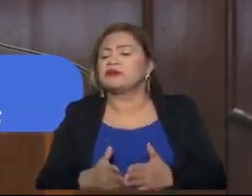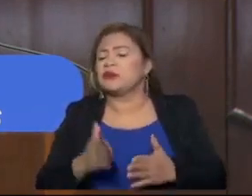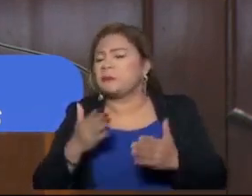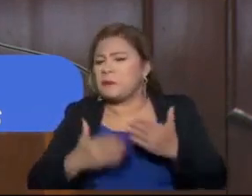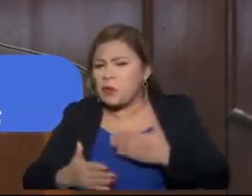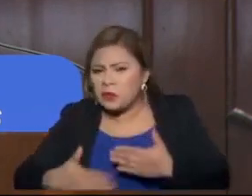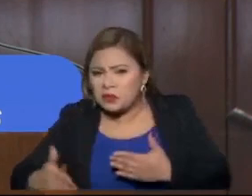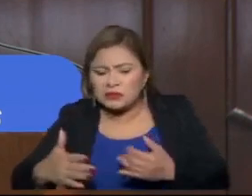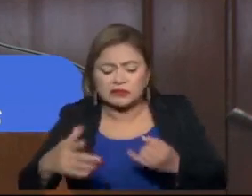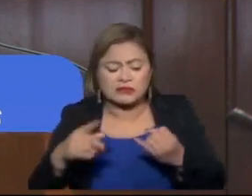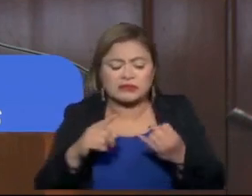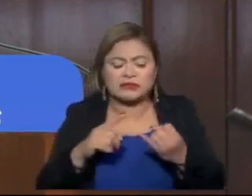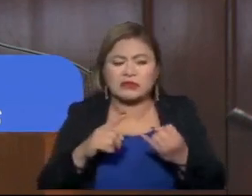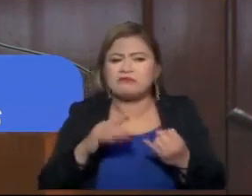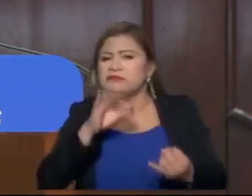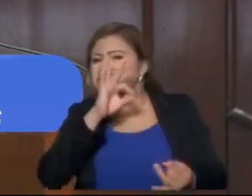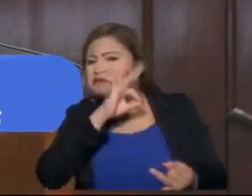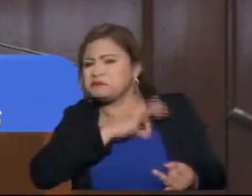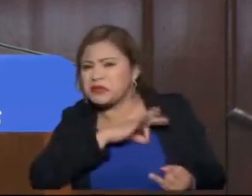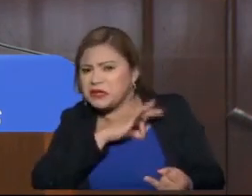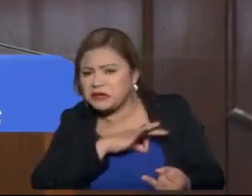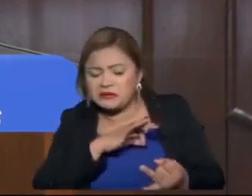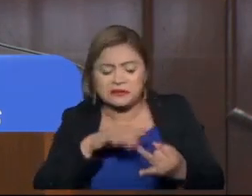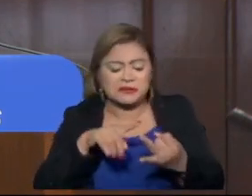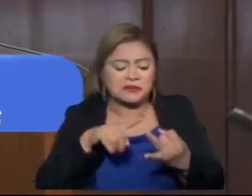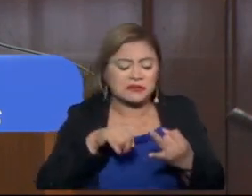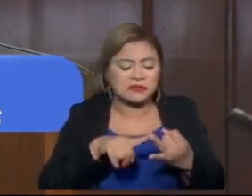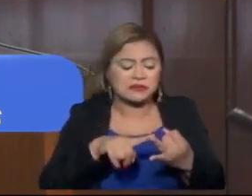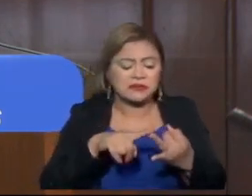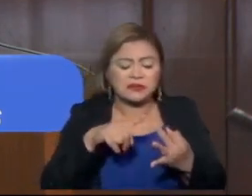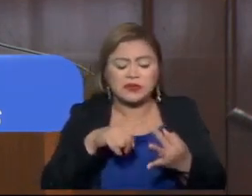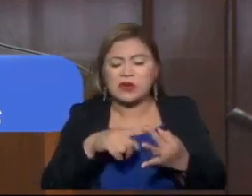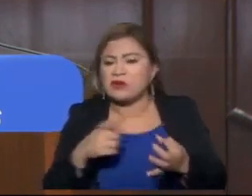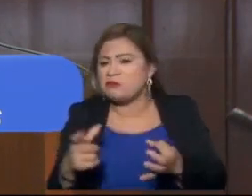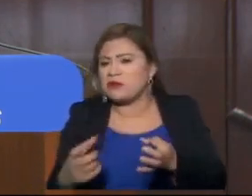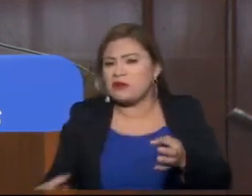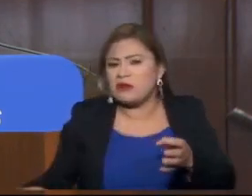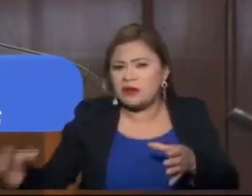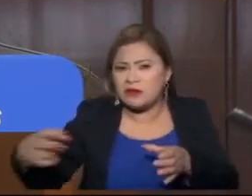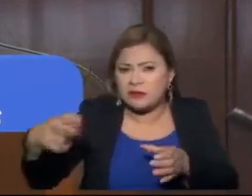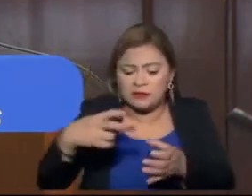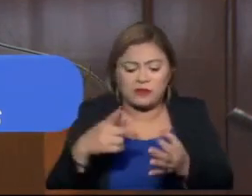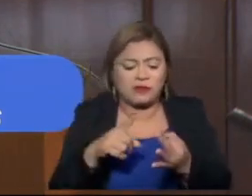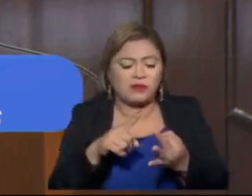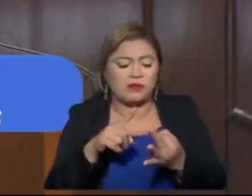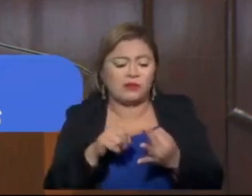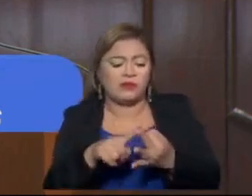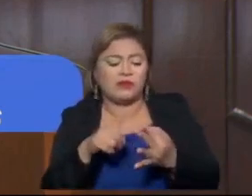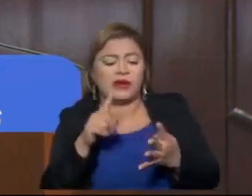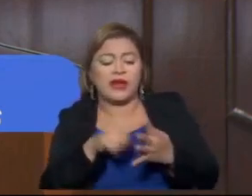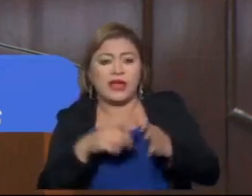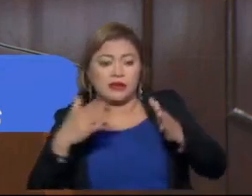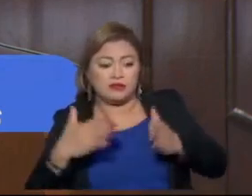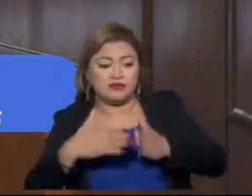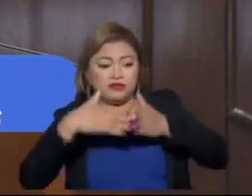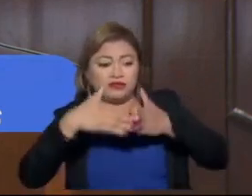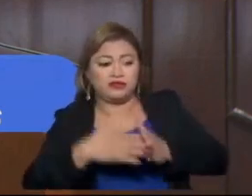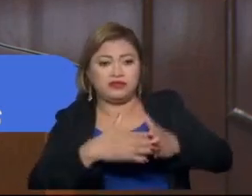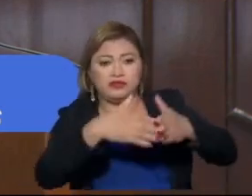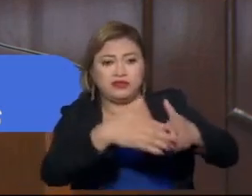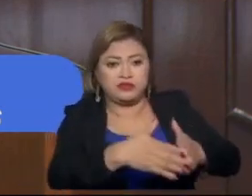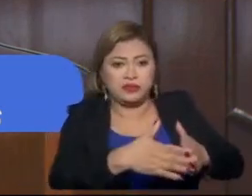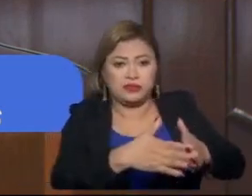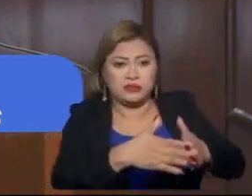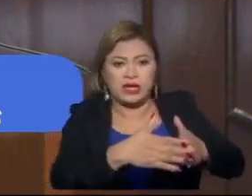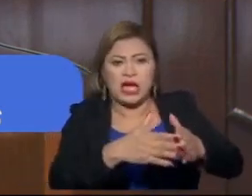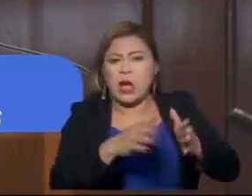procesamiento, beneficio, transporte, exportación y